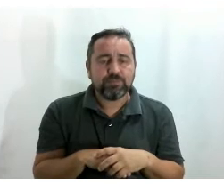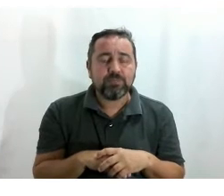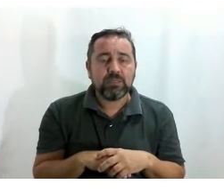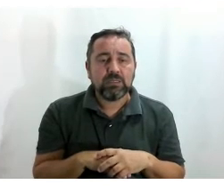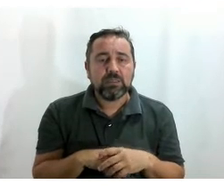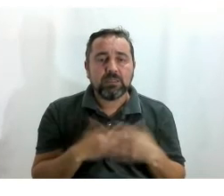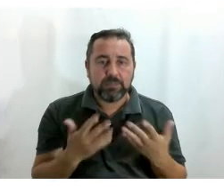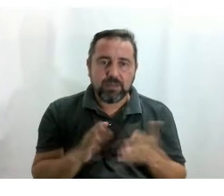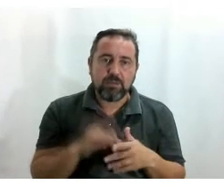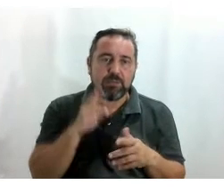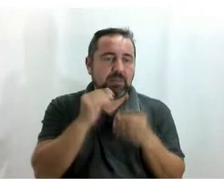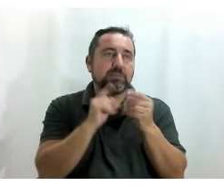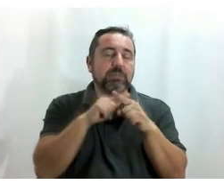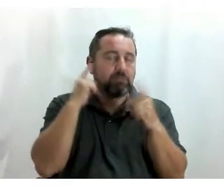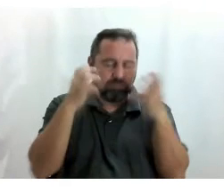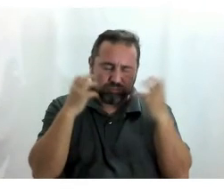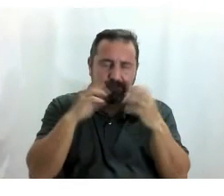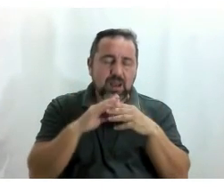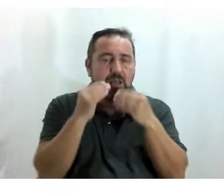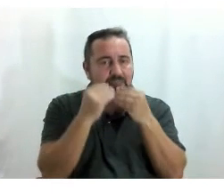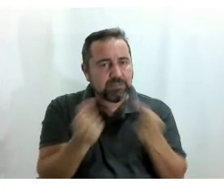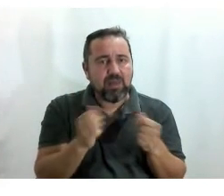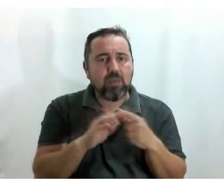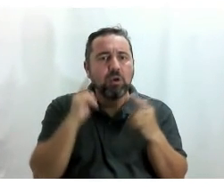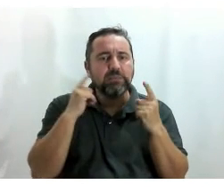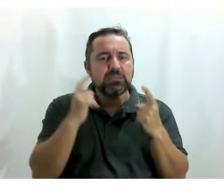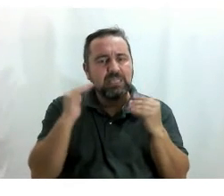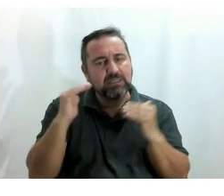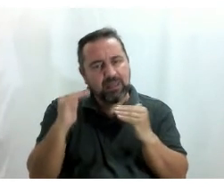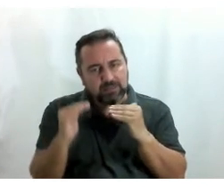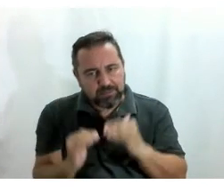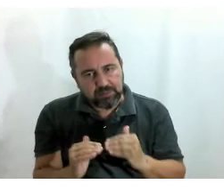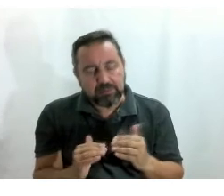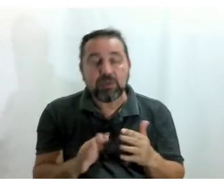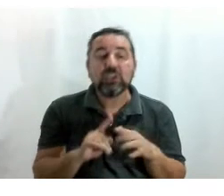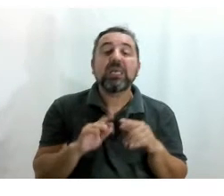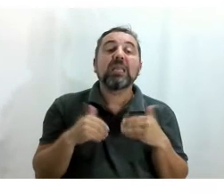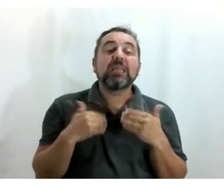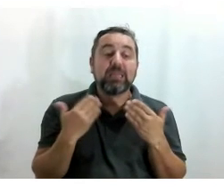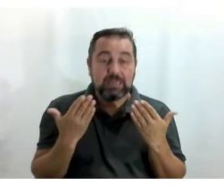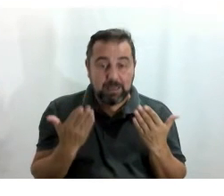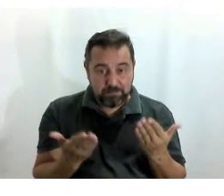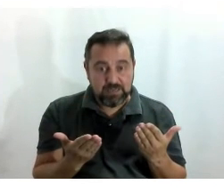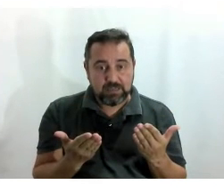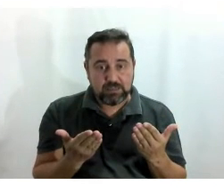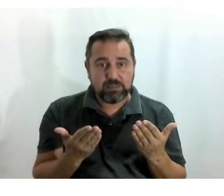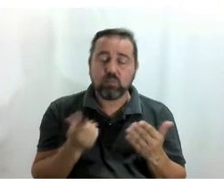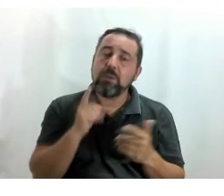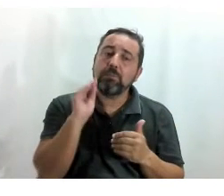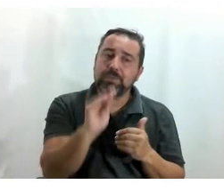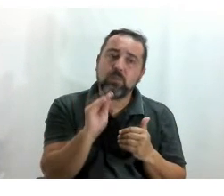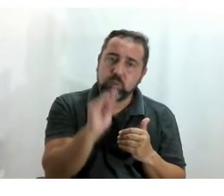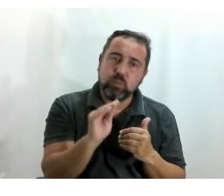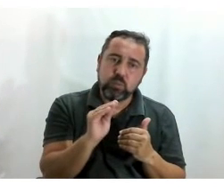para hacerlos desaparecer, bien para minorar su intensidad? Y también una pregunta relacionada,